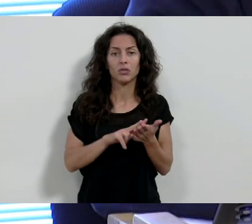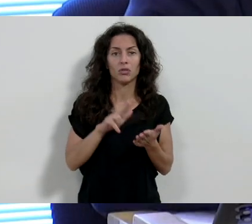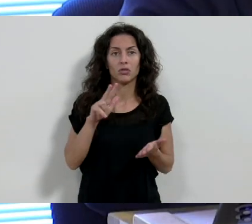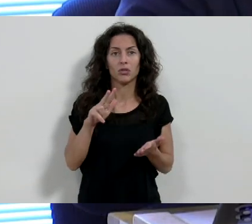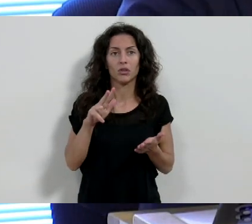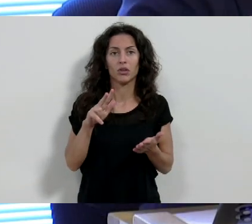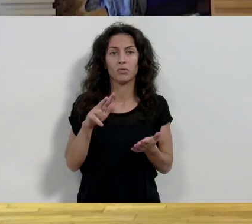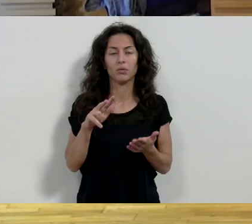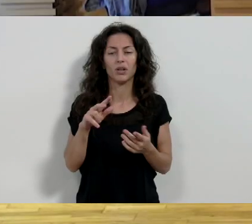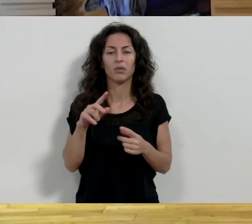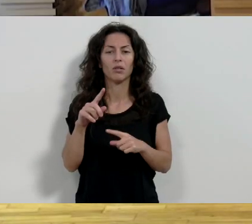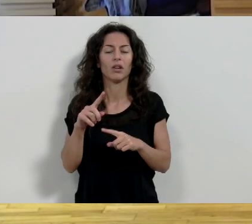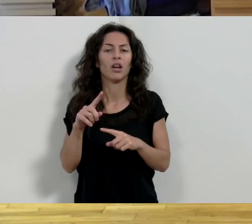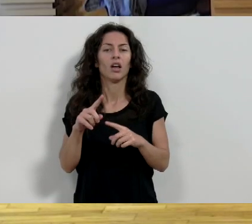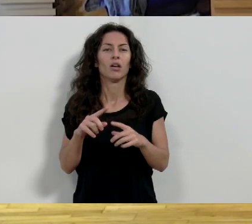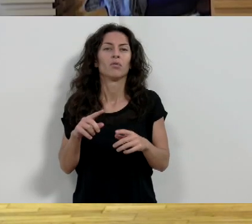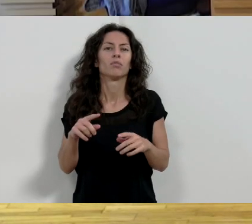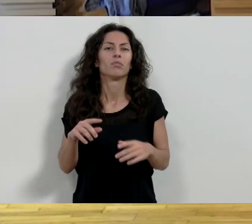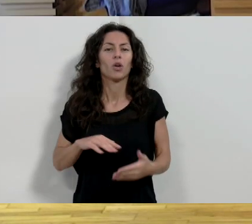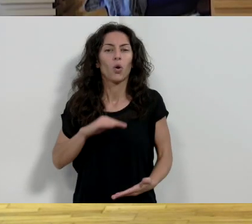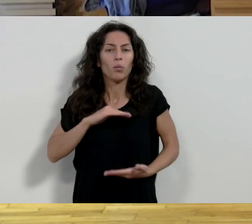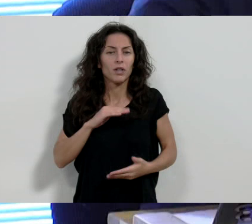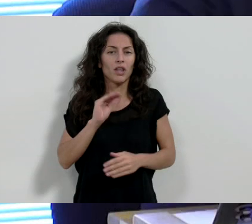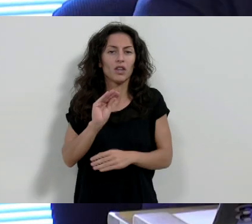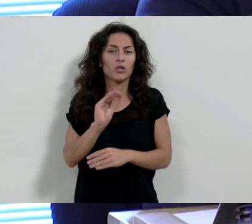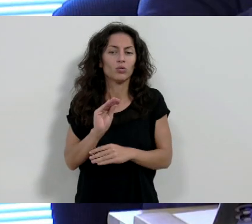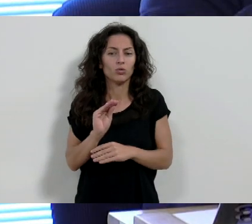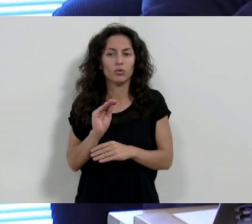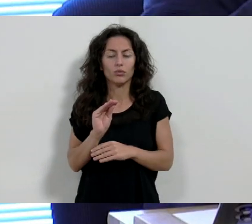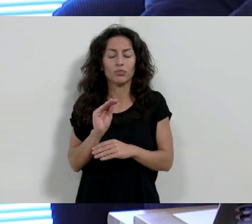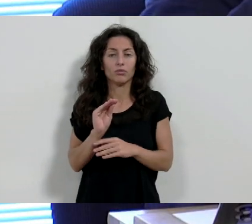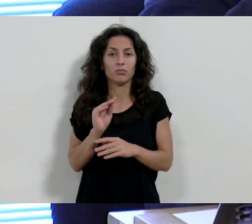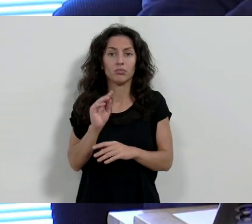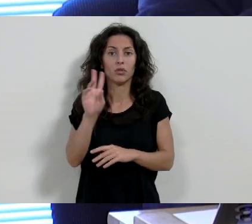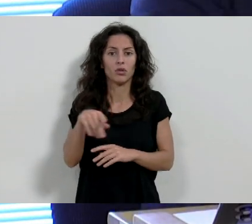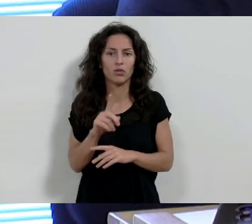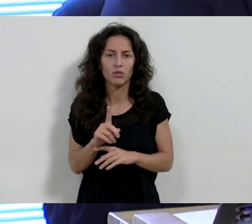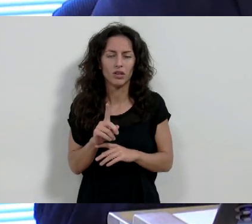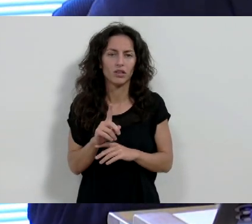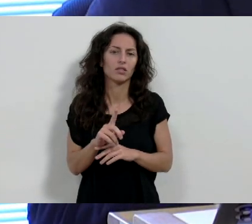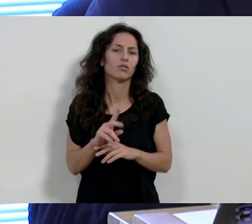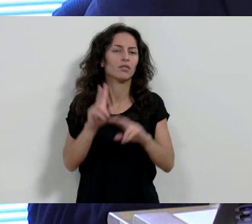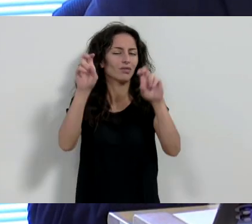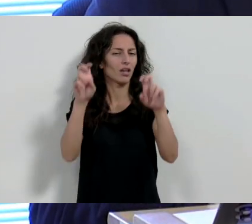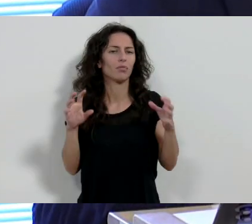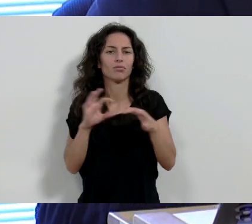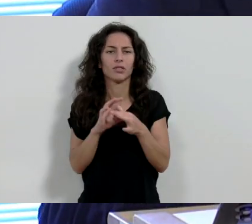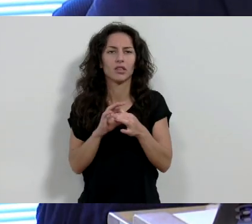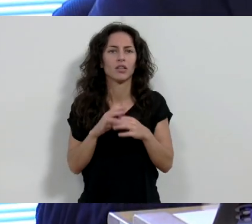diciendo que desde 2015 ha sido su máxima preocupación, como la Casa de Cultura también. Eva María Masías nos ha